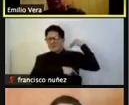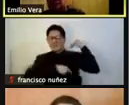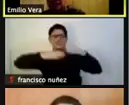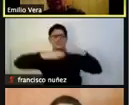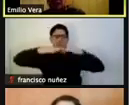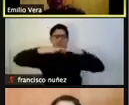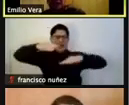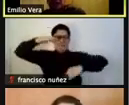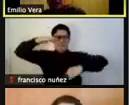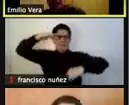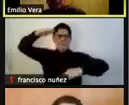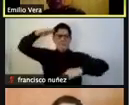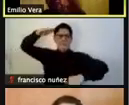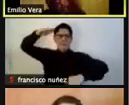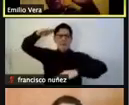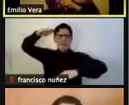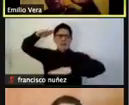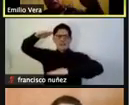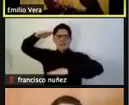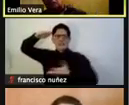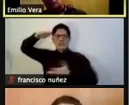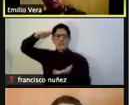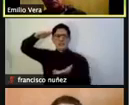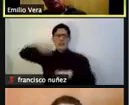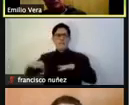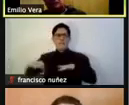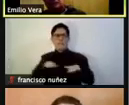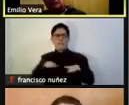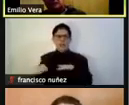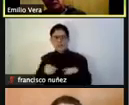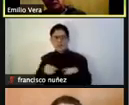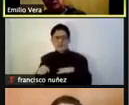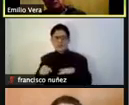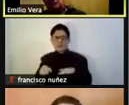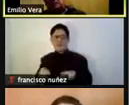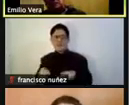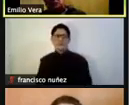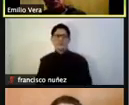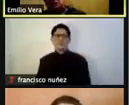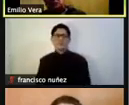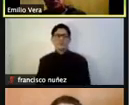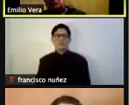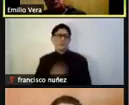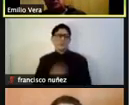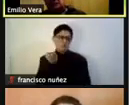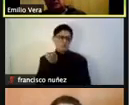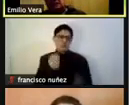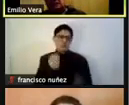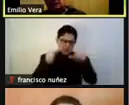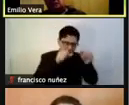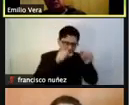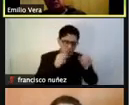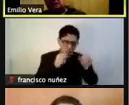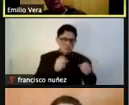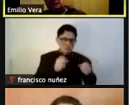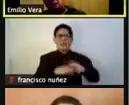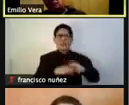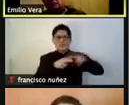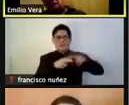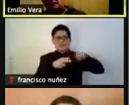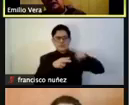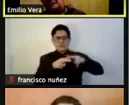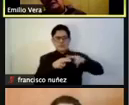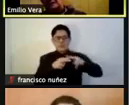Bueno, estos son experimentos que se hicieron. Este es un perfil sísmico de